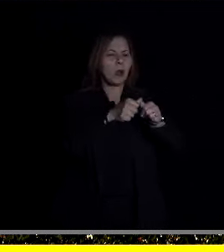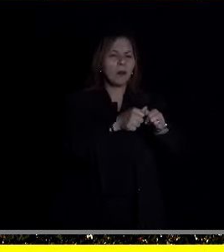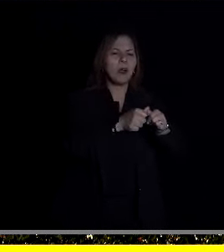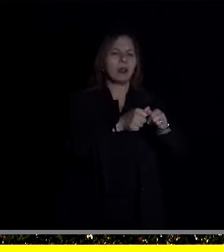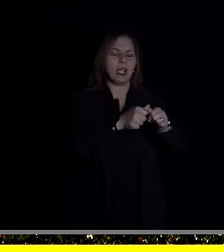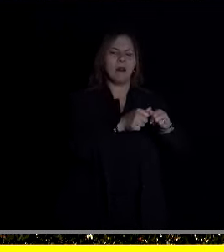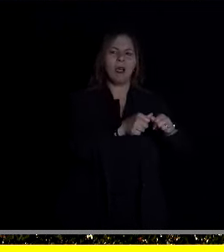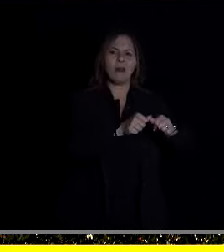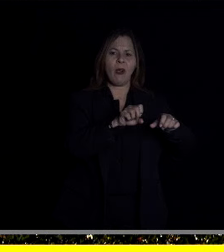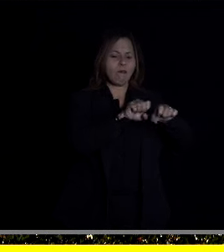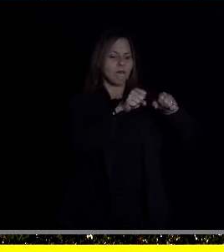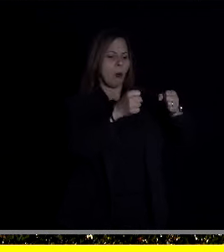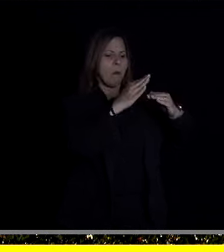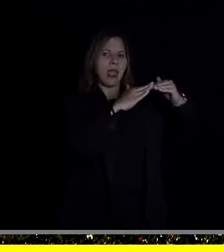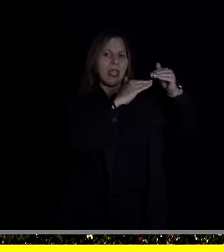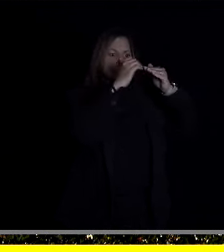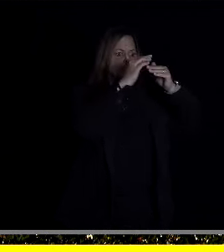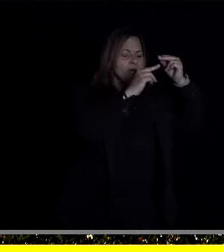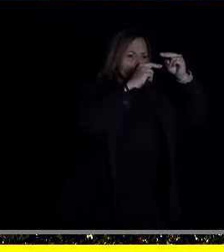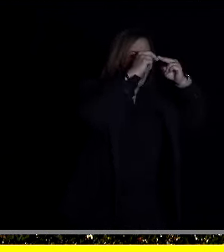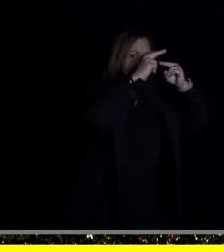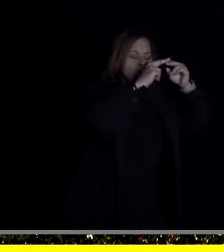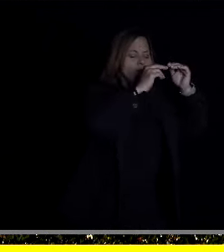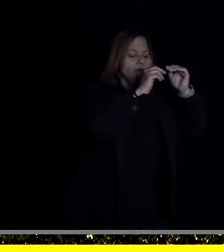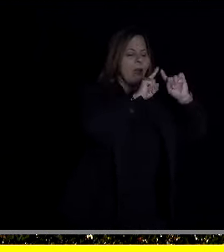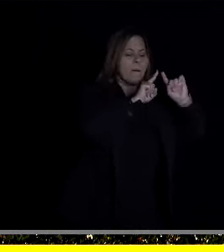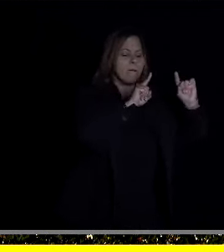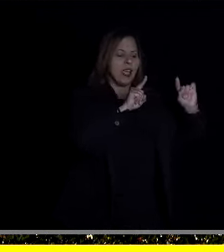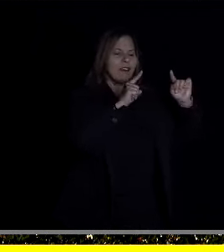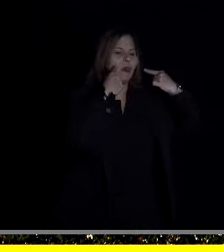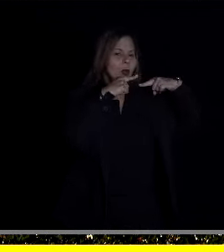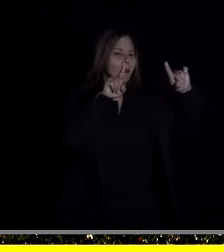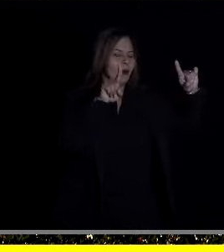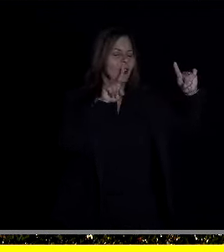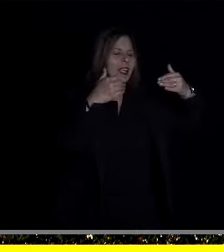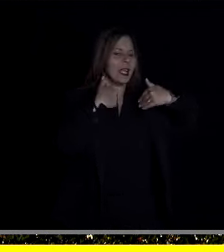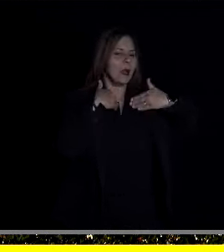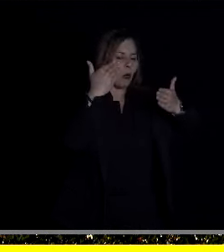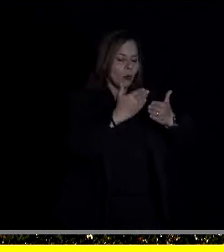esta estructura. Sin embargo, gracias a nuestro empeño, podemos anunciar que tendremos nuevamente